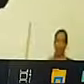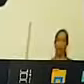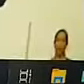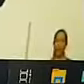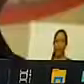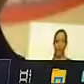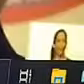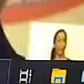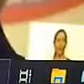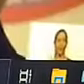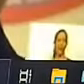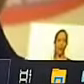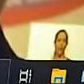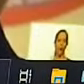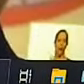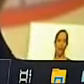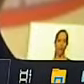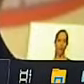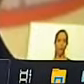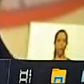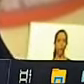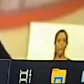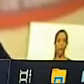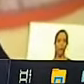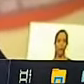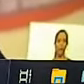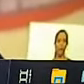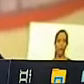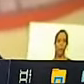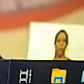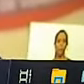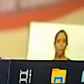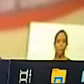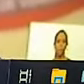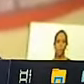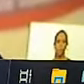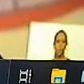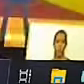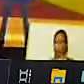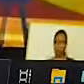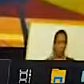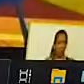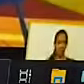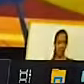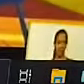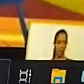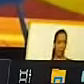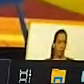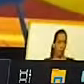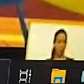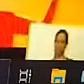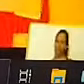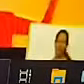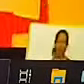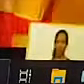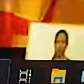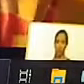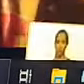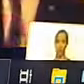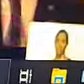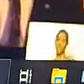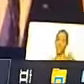debería hablar, tiene grandes problemas de dicción, de sintaxis, no anima. Pero además de eso, vender los hechos